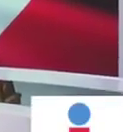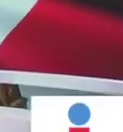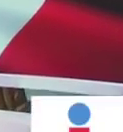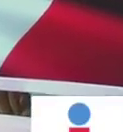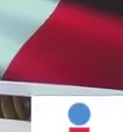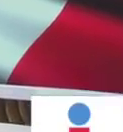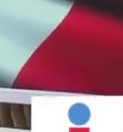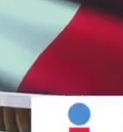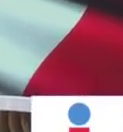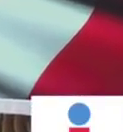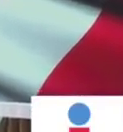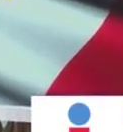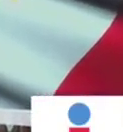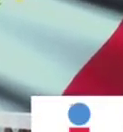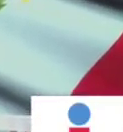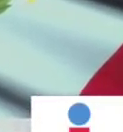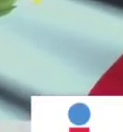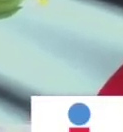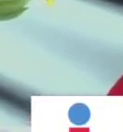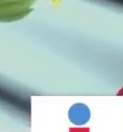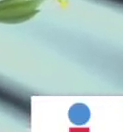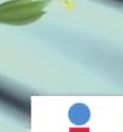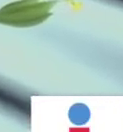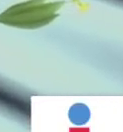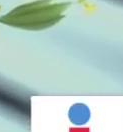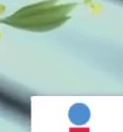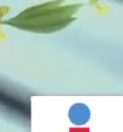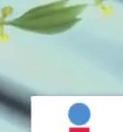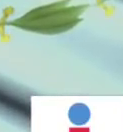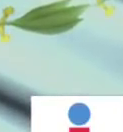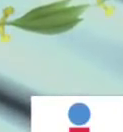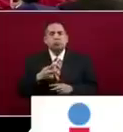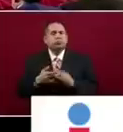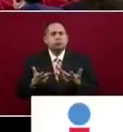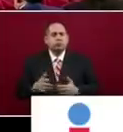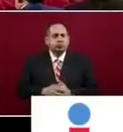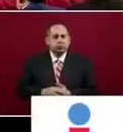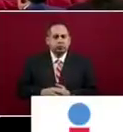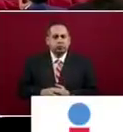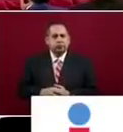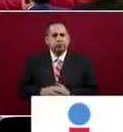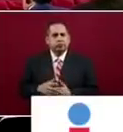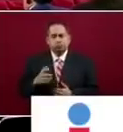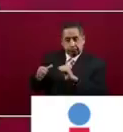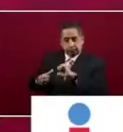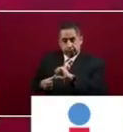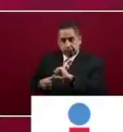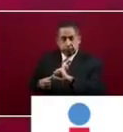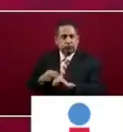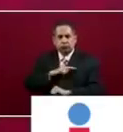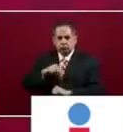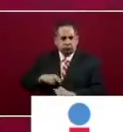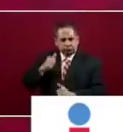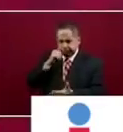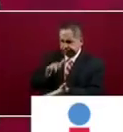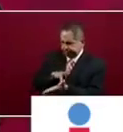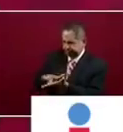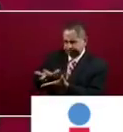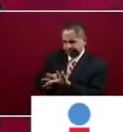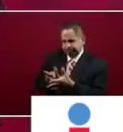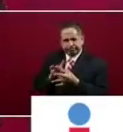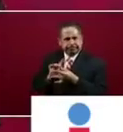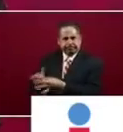No hay nada que ocultar en las negociaciones con Estados Unidos, aseguró Marcelo Ebrard. El canciller reveló que los gobiernos de México y Estados